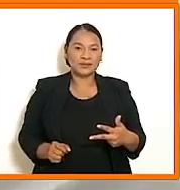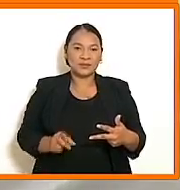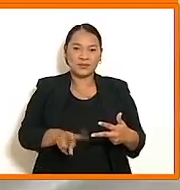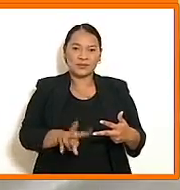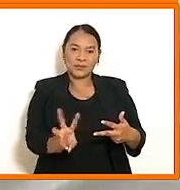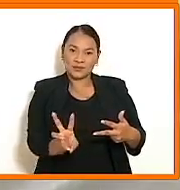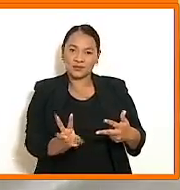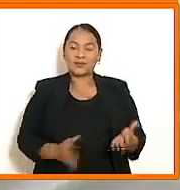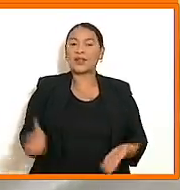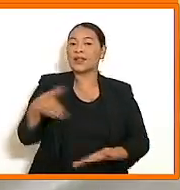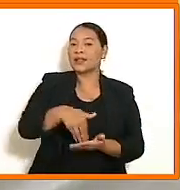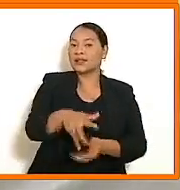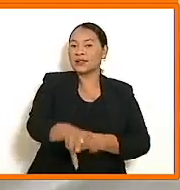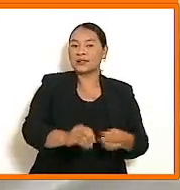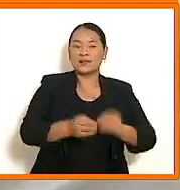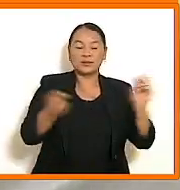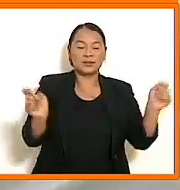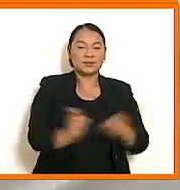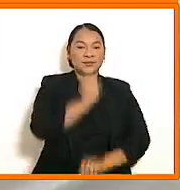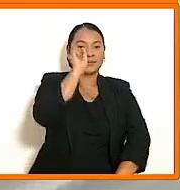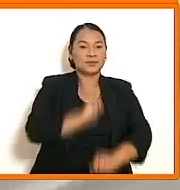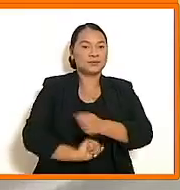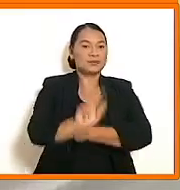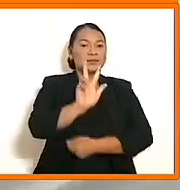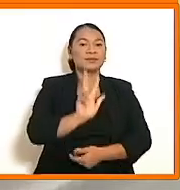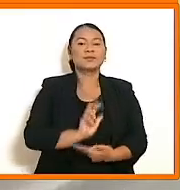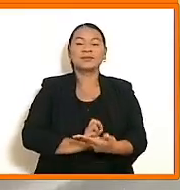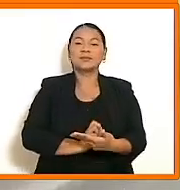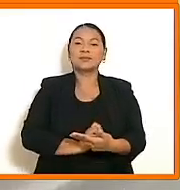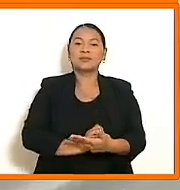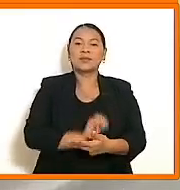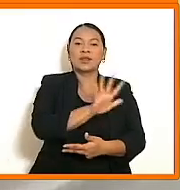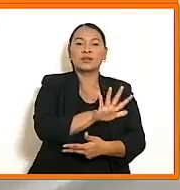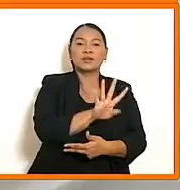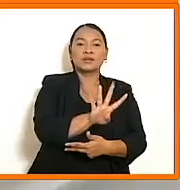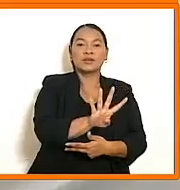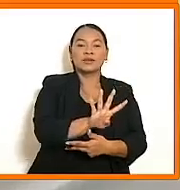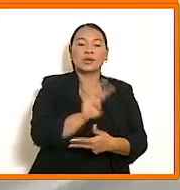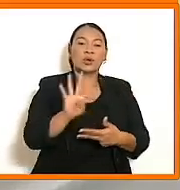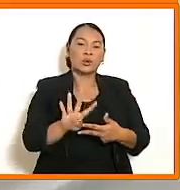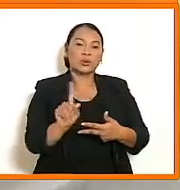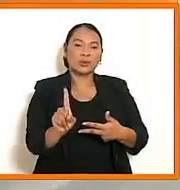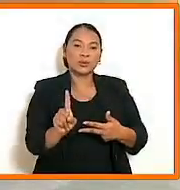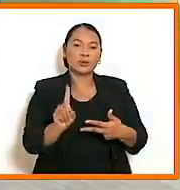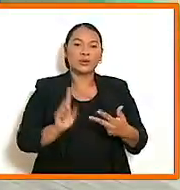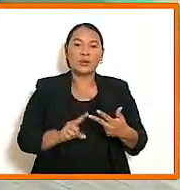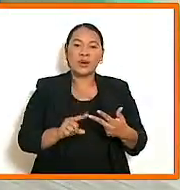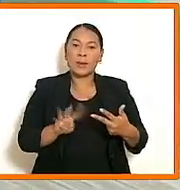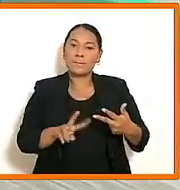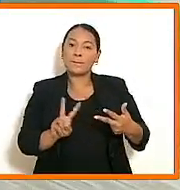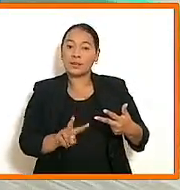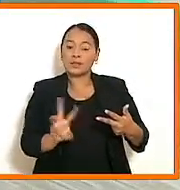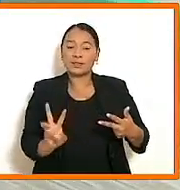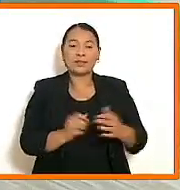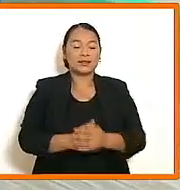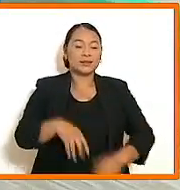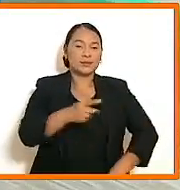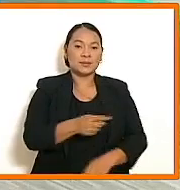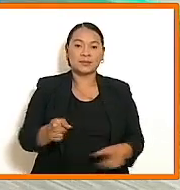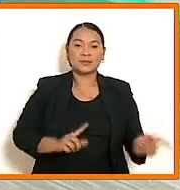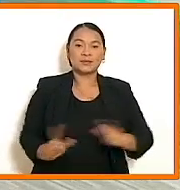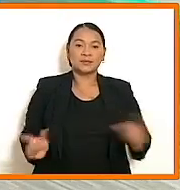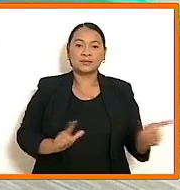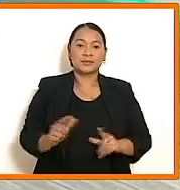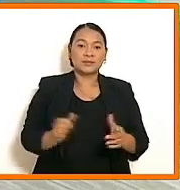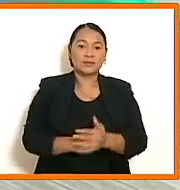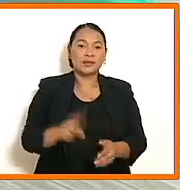26, con mucho gusto te repito, tus tres números ganadores son 54, 41 y 26. Espero que cada uno de tus sueños